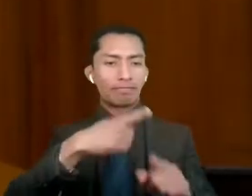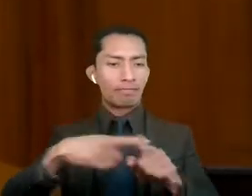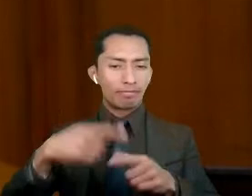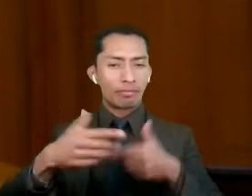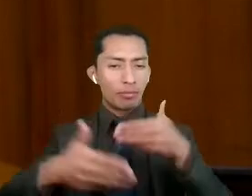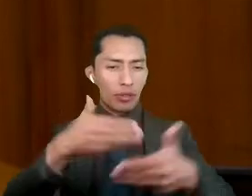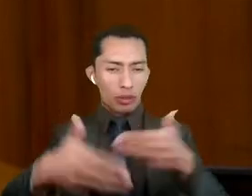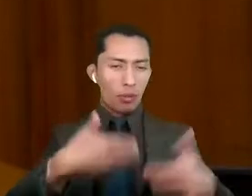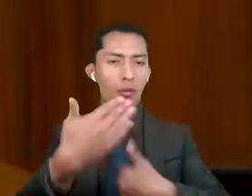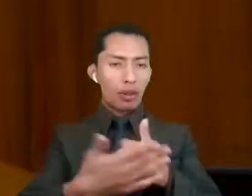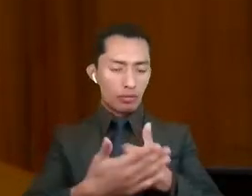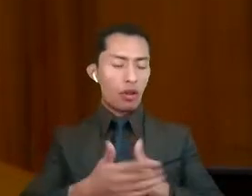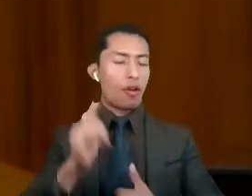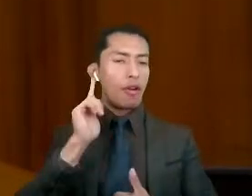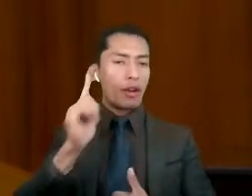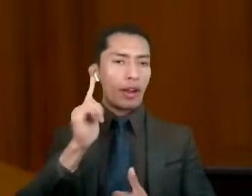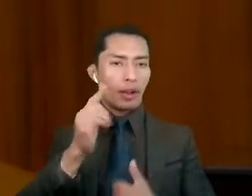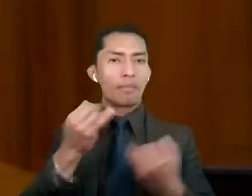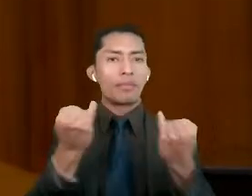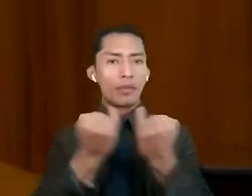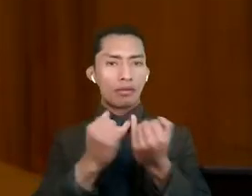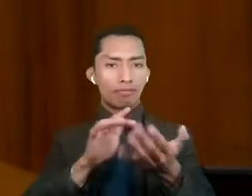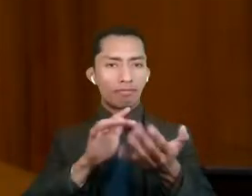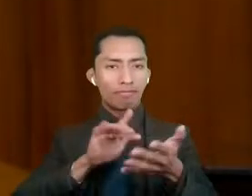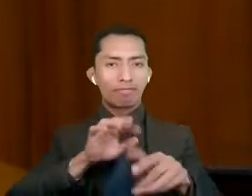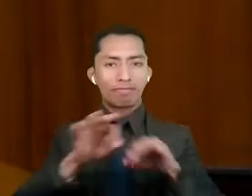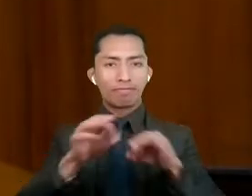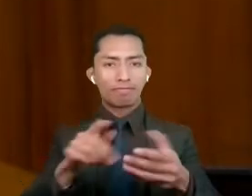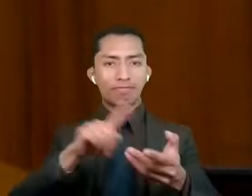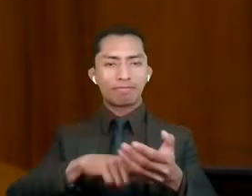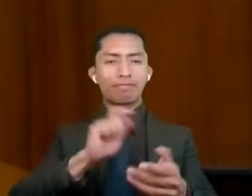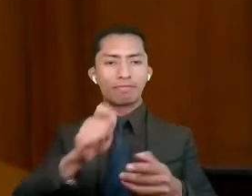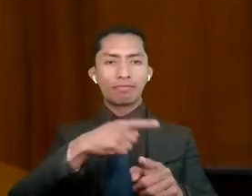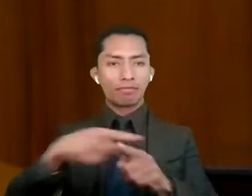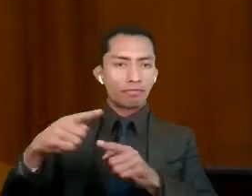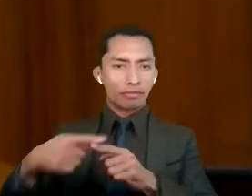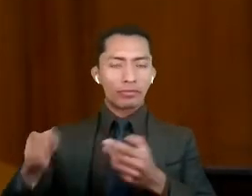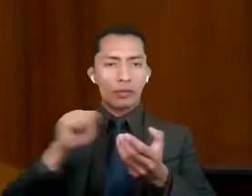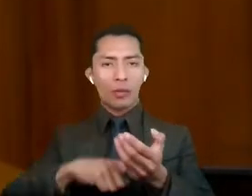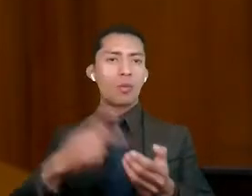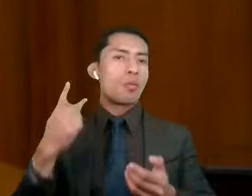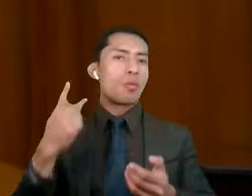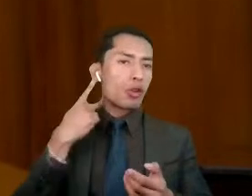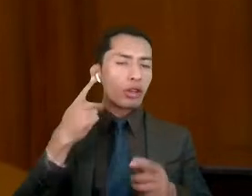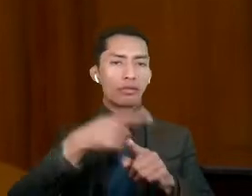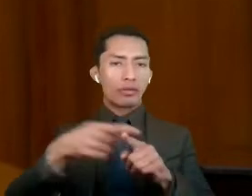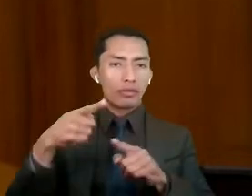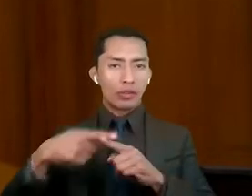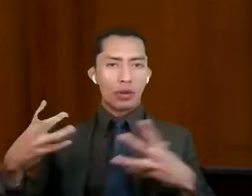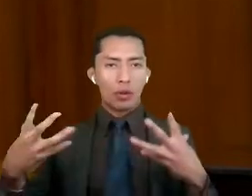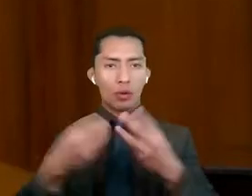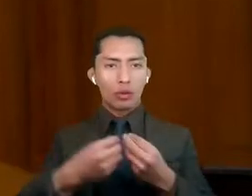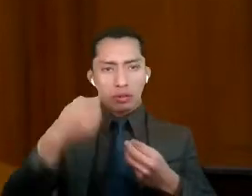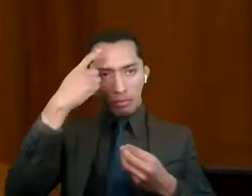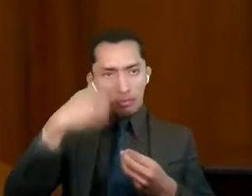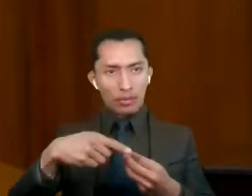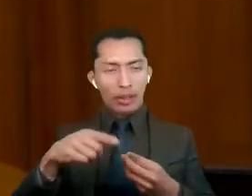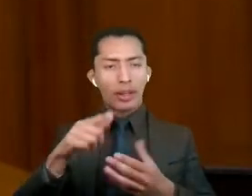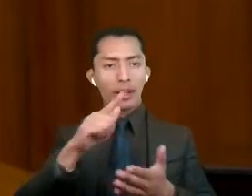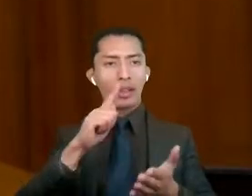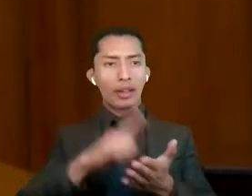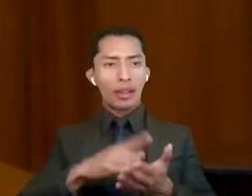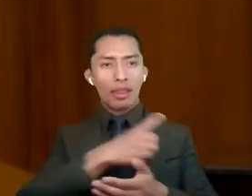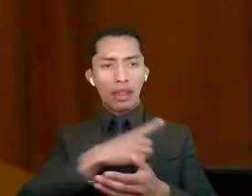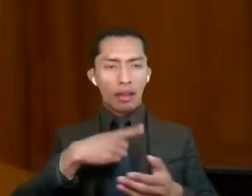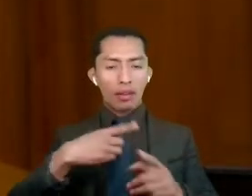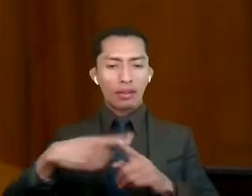etapas. Seguiremos privilegiando la interlocución con todas las fuerzas políticas para mantener la civilidad y prevenir acciones